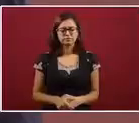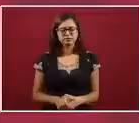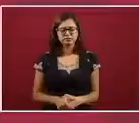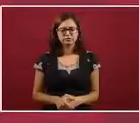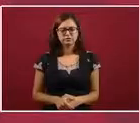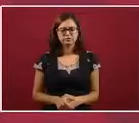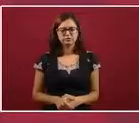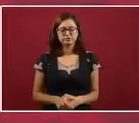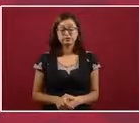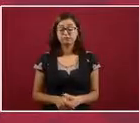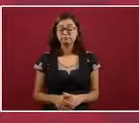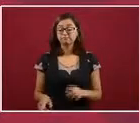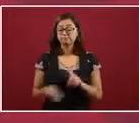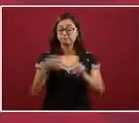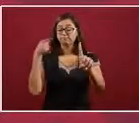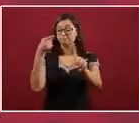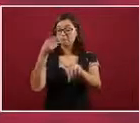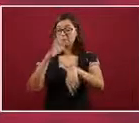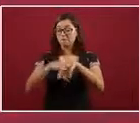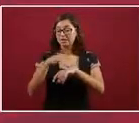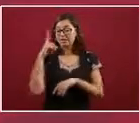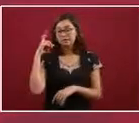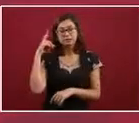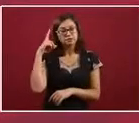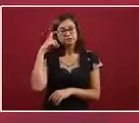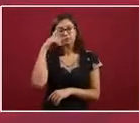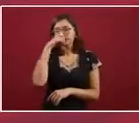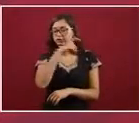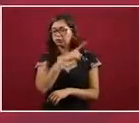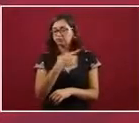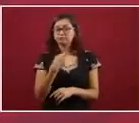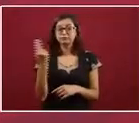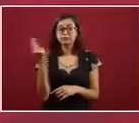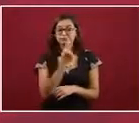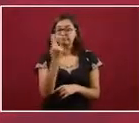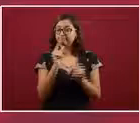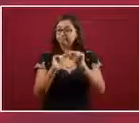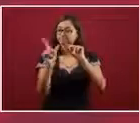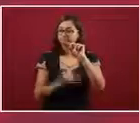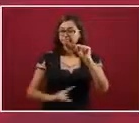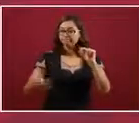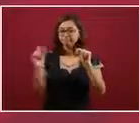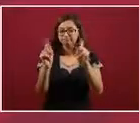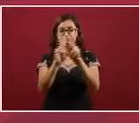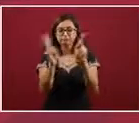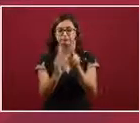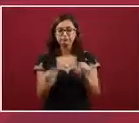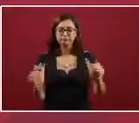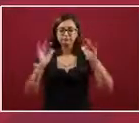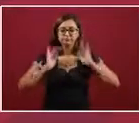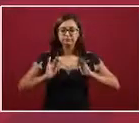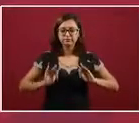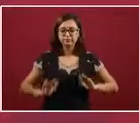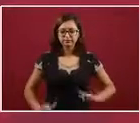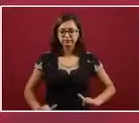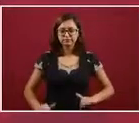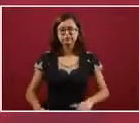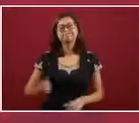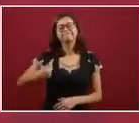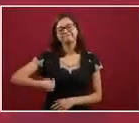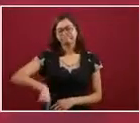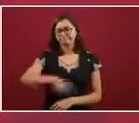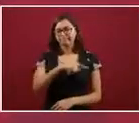nuestro principal desafío, el garantizar la paz y la tranquilidad. Y estamos, repito,